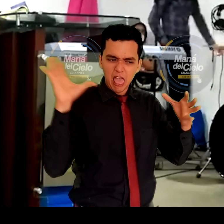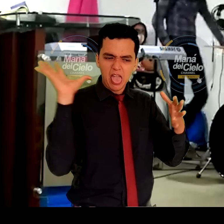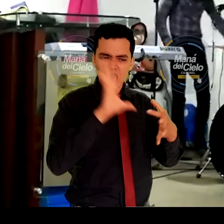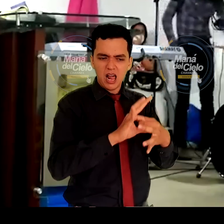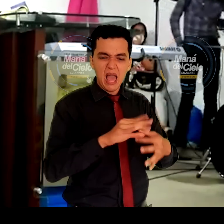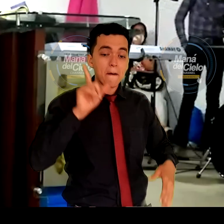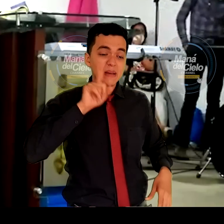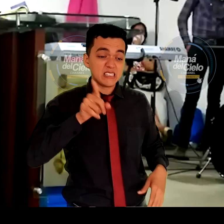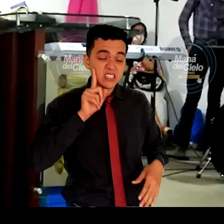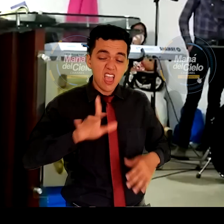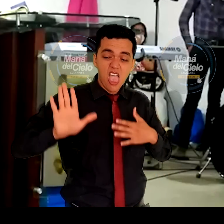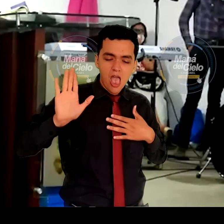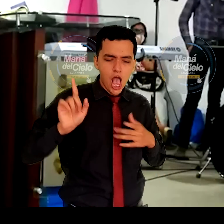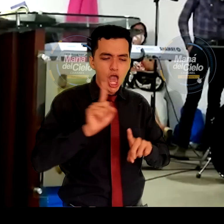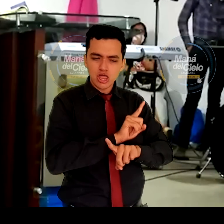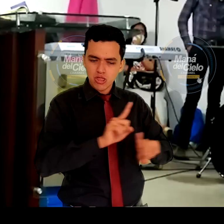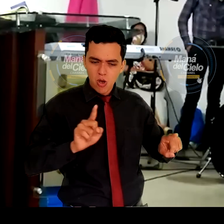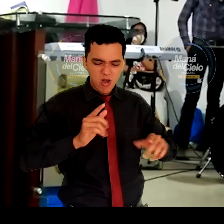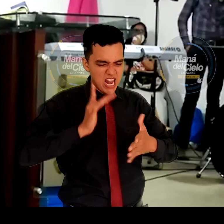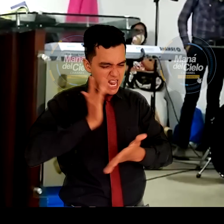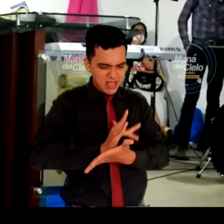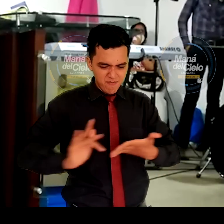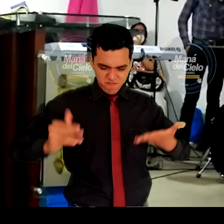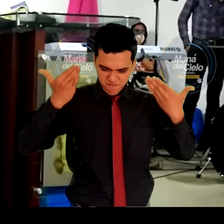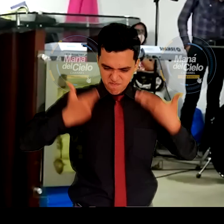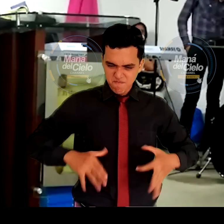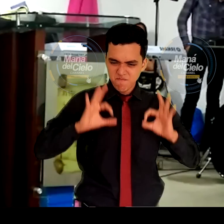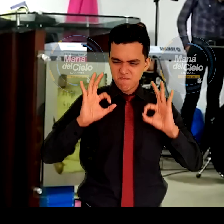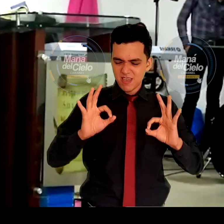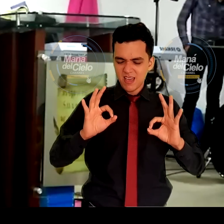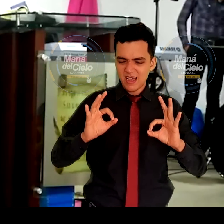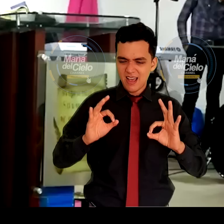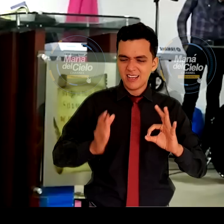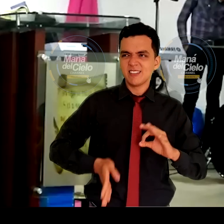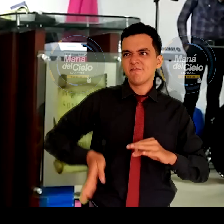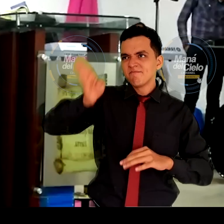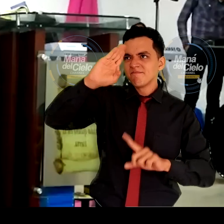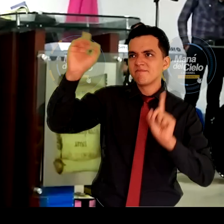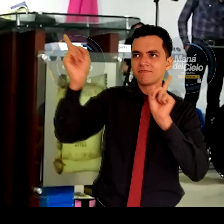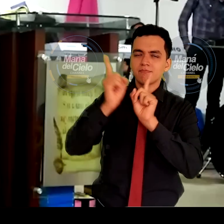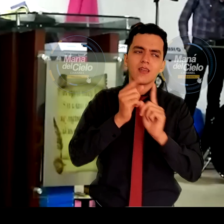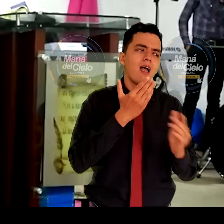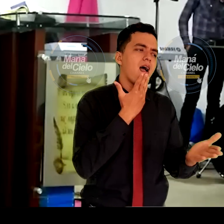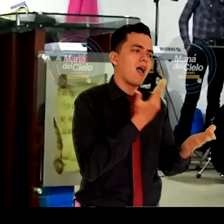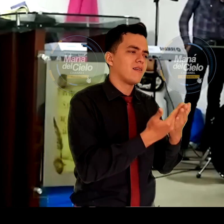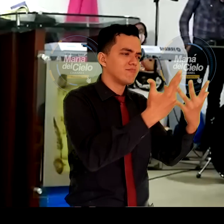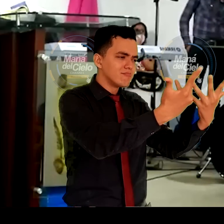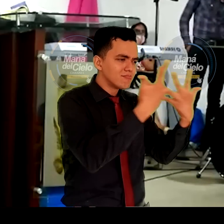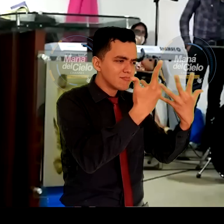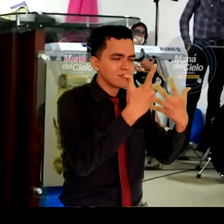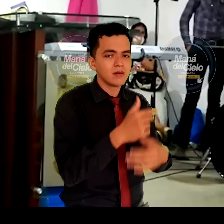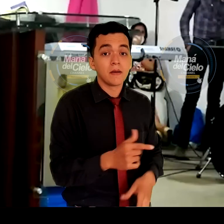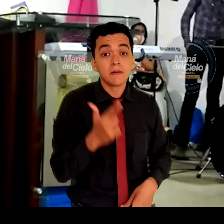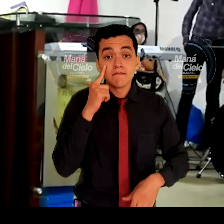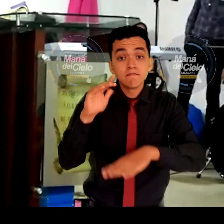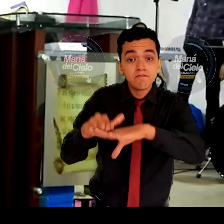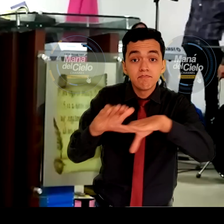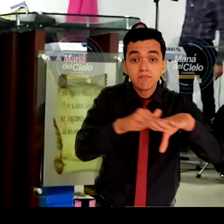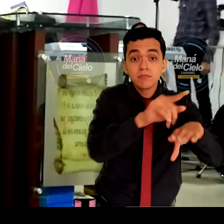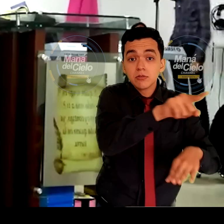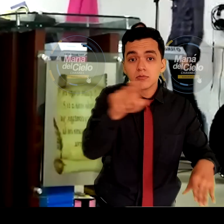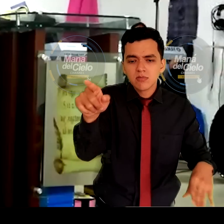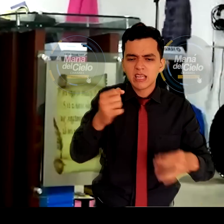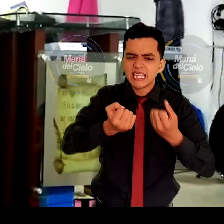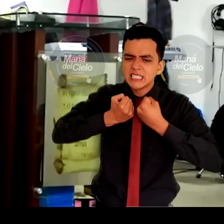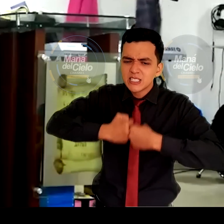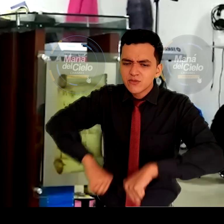ni jurado con engaño. Papá, mamá, tal vez usted está trabajando mucho, que para que su hijo tenga buen estudio, que para dejarle una herencia a su hijo, pero